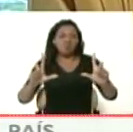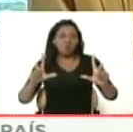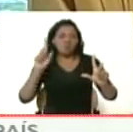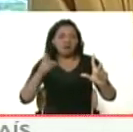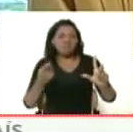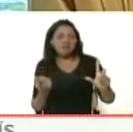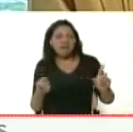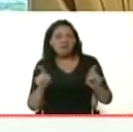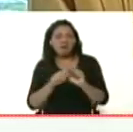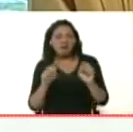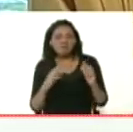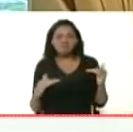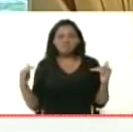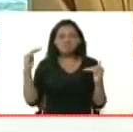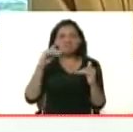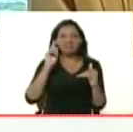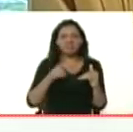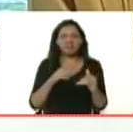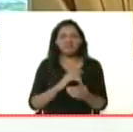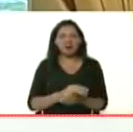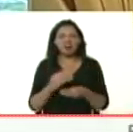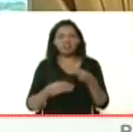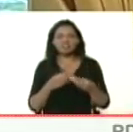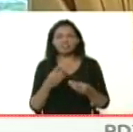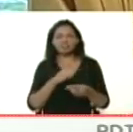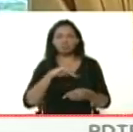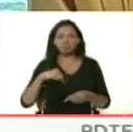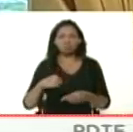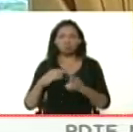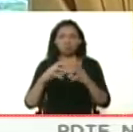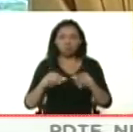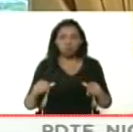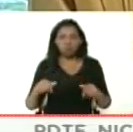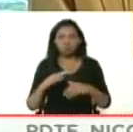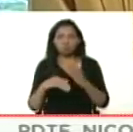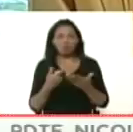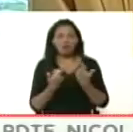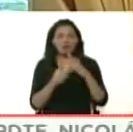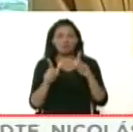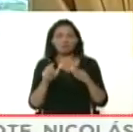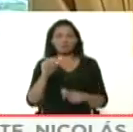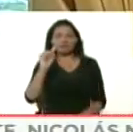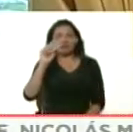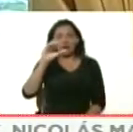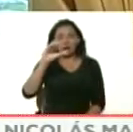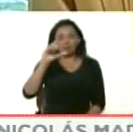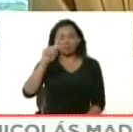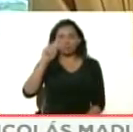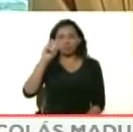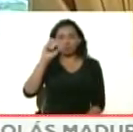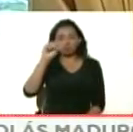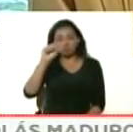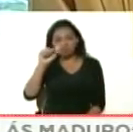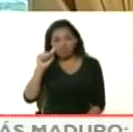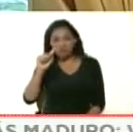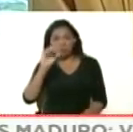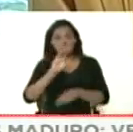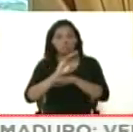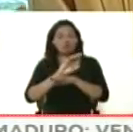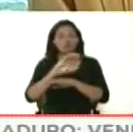el más alto nivel de nuestro territorio como libre de actosa, cuidándonos de